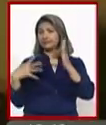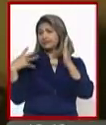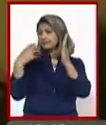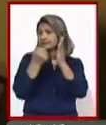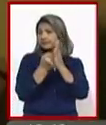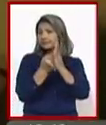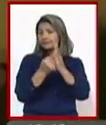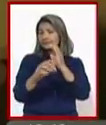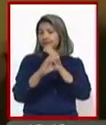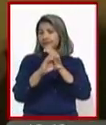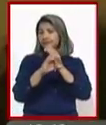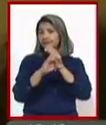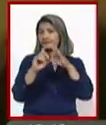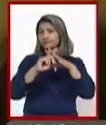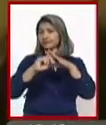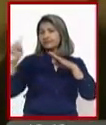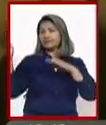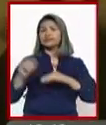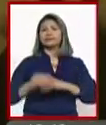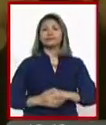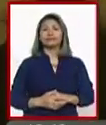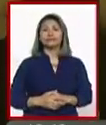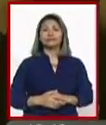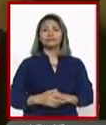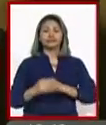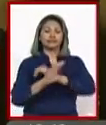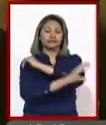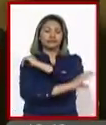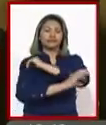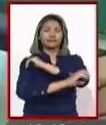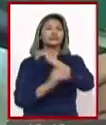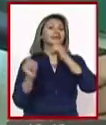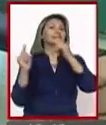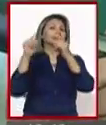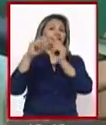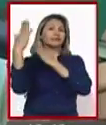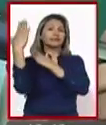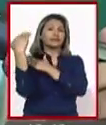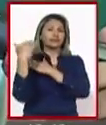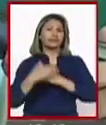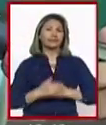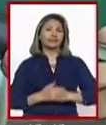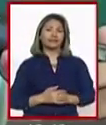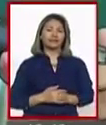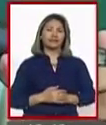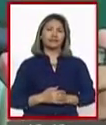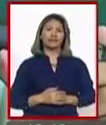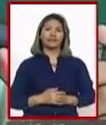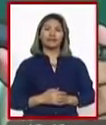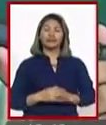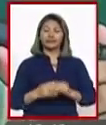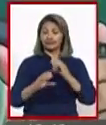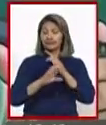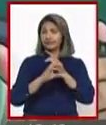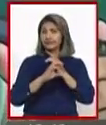conductor del camión se encuentra prófugo. De Camiri hacia Santa Cruz circula un vehículo tipo